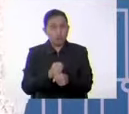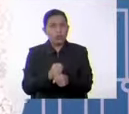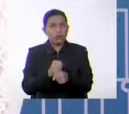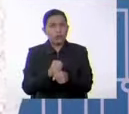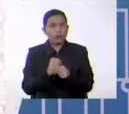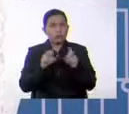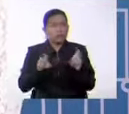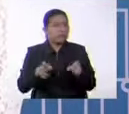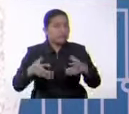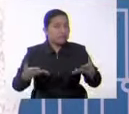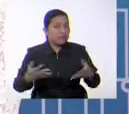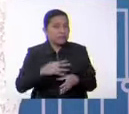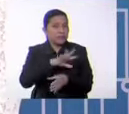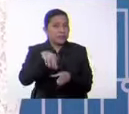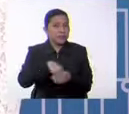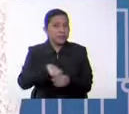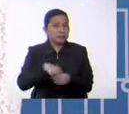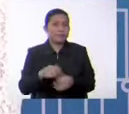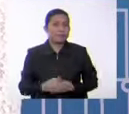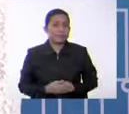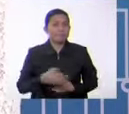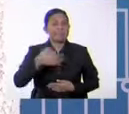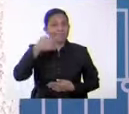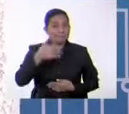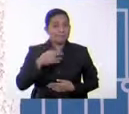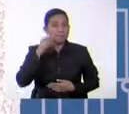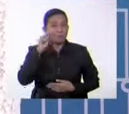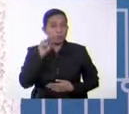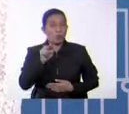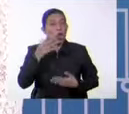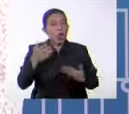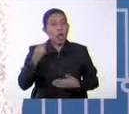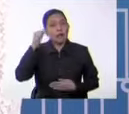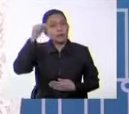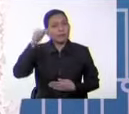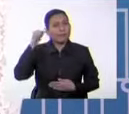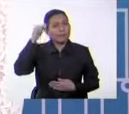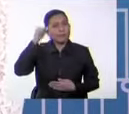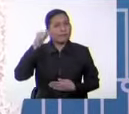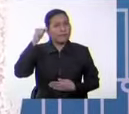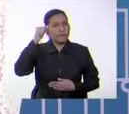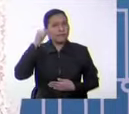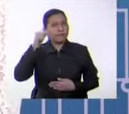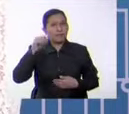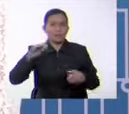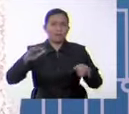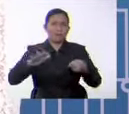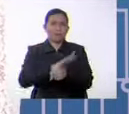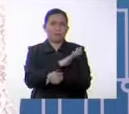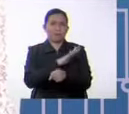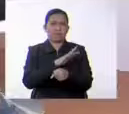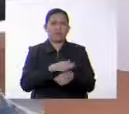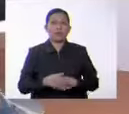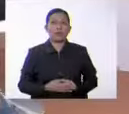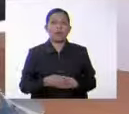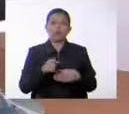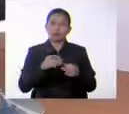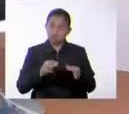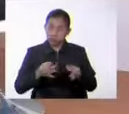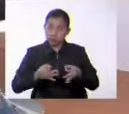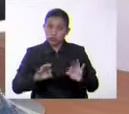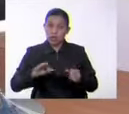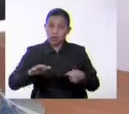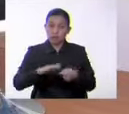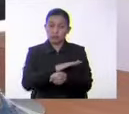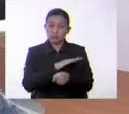así, integrados. Se debe ver o analizar desde una forma holística. O sea, una forma también completa.